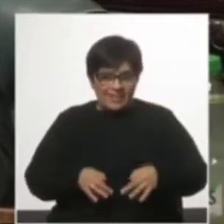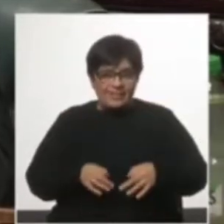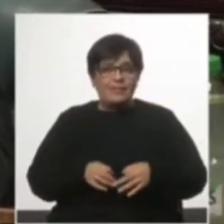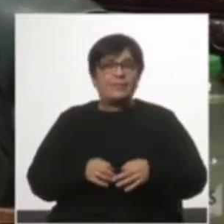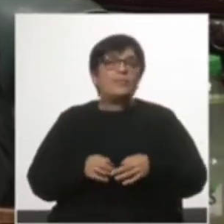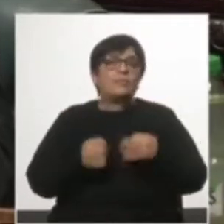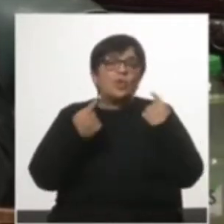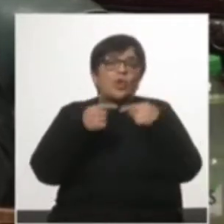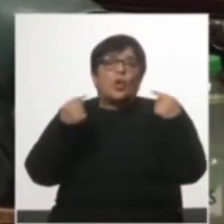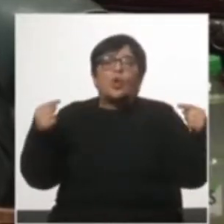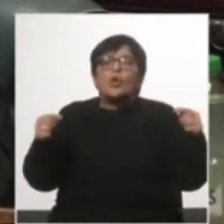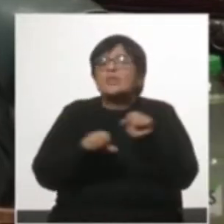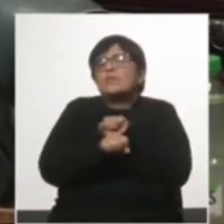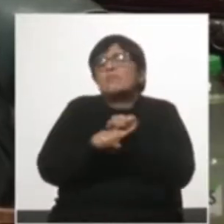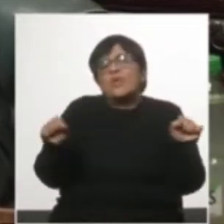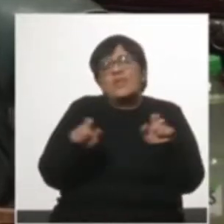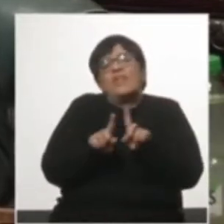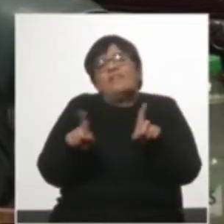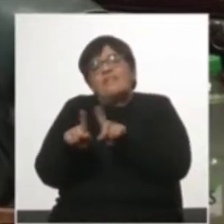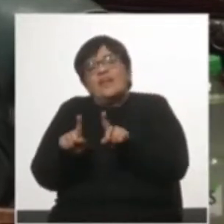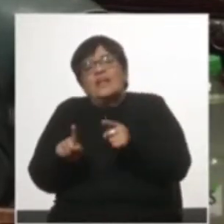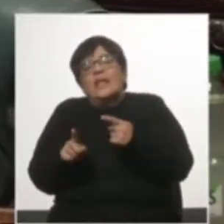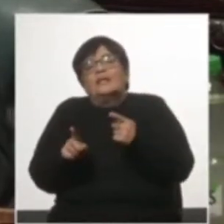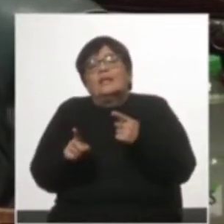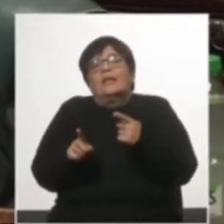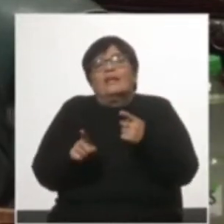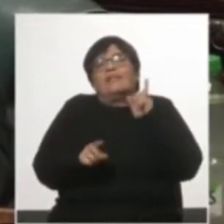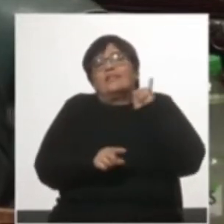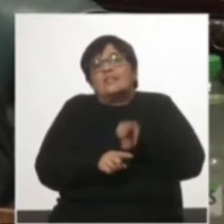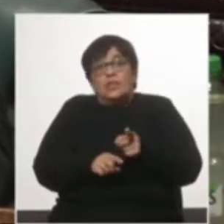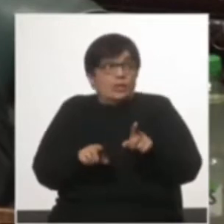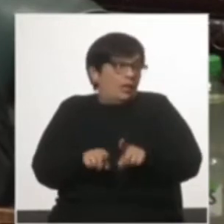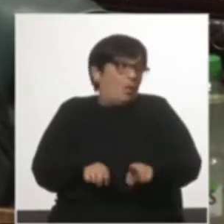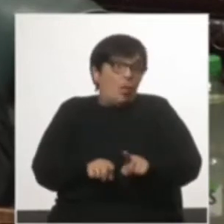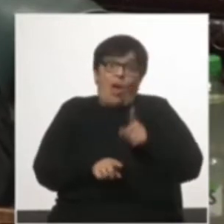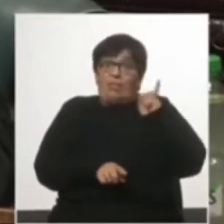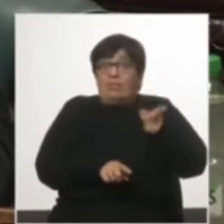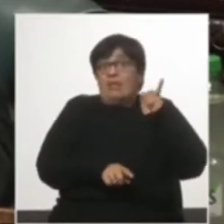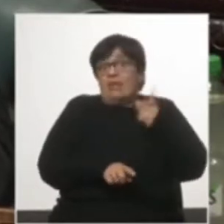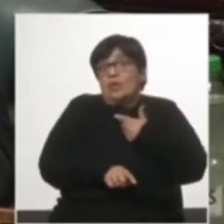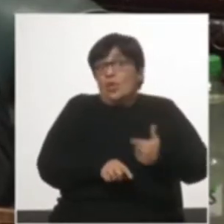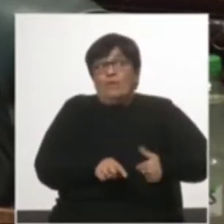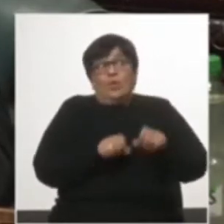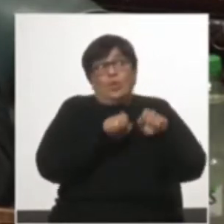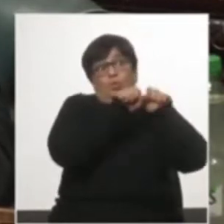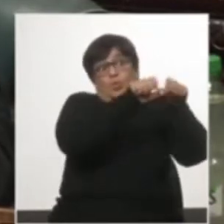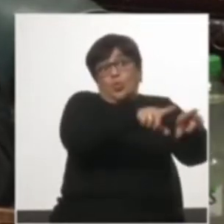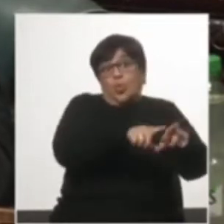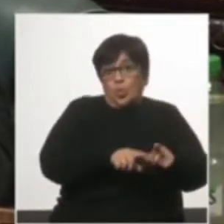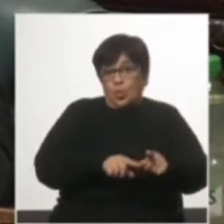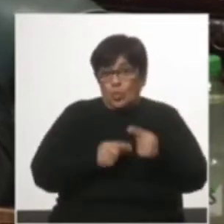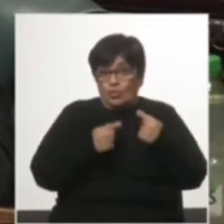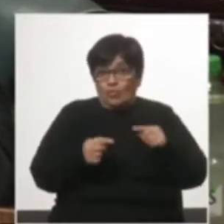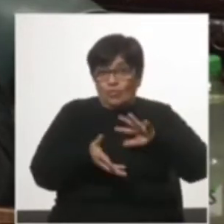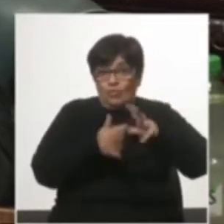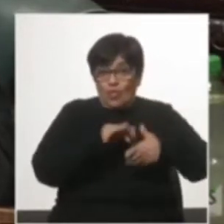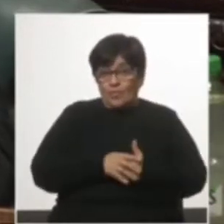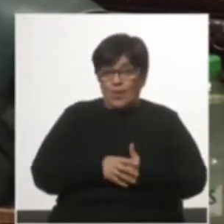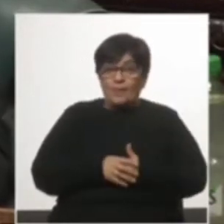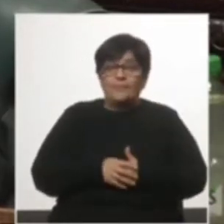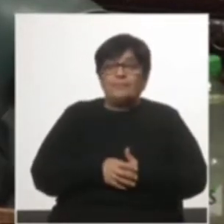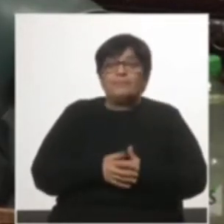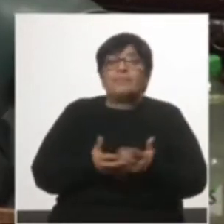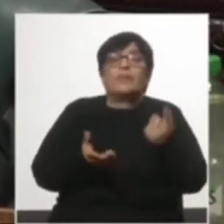que hay cosas que podrían haberse hecho diferentes, sí, claro, como el gobierno tiene el derecho de defender las cosas como las hizo.